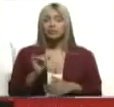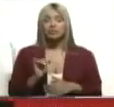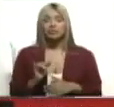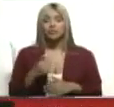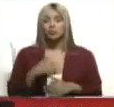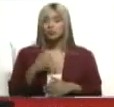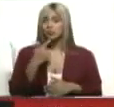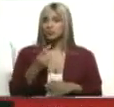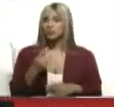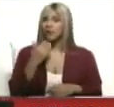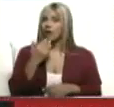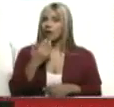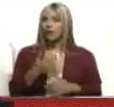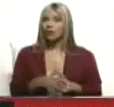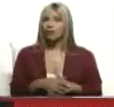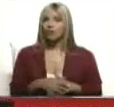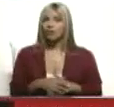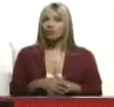les voy a decir una cosa.